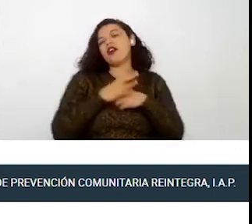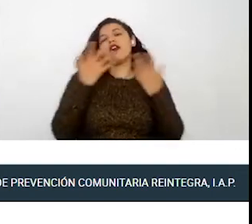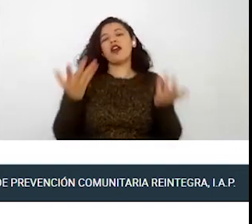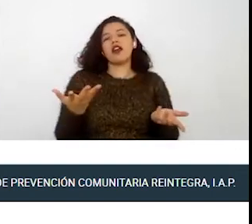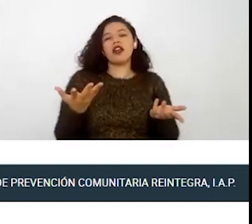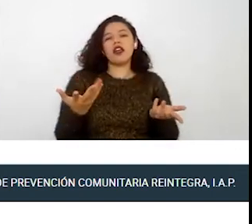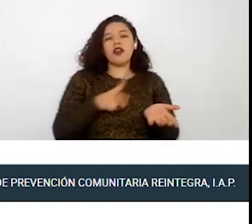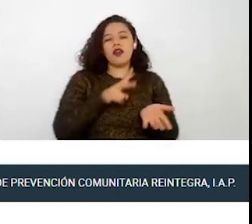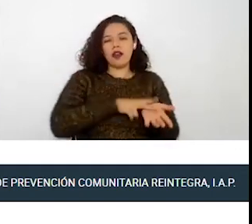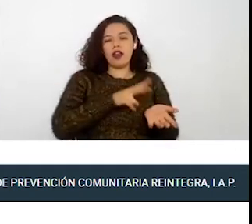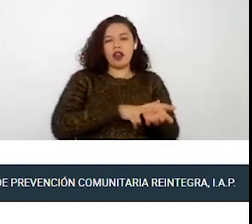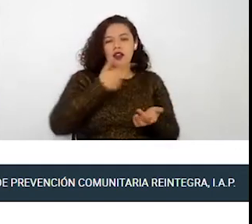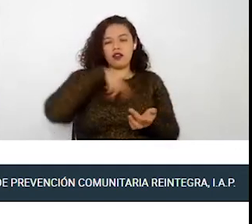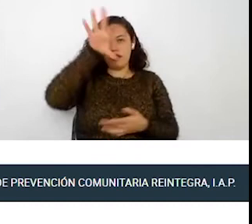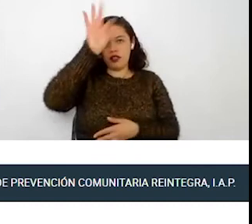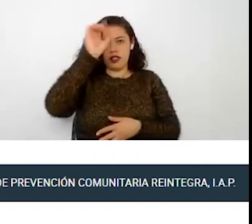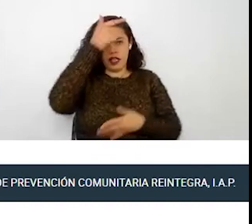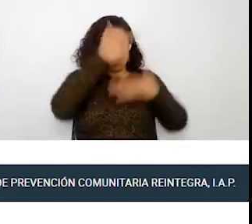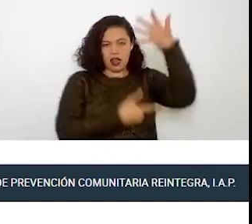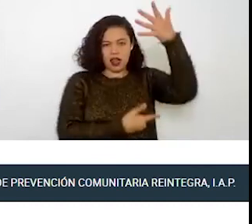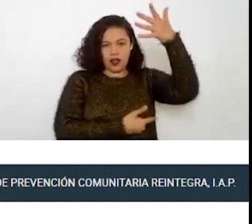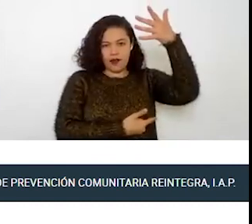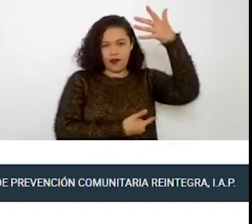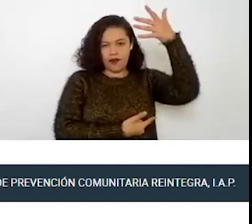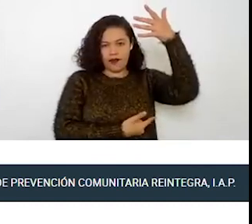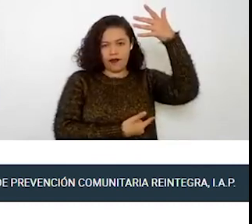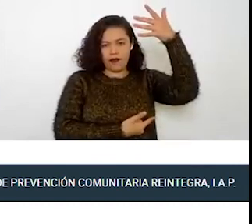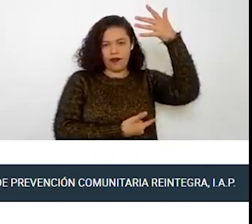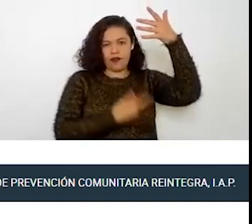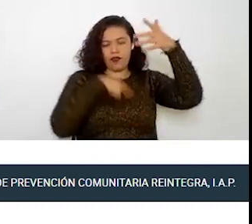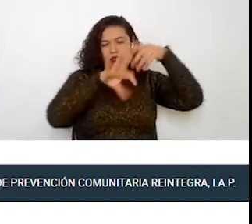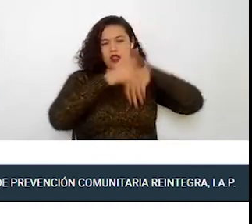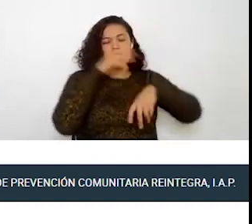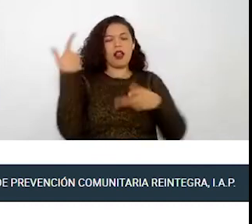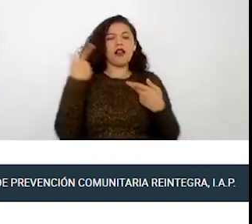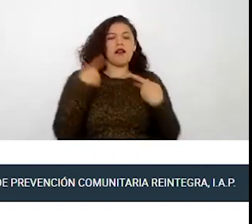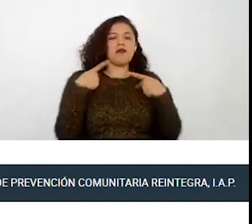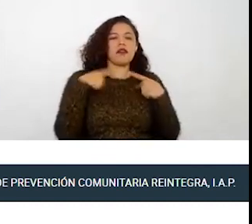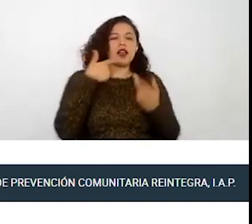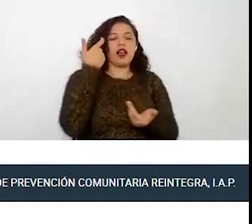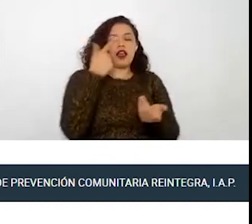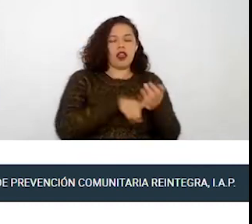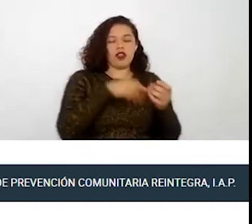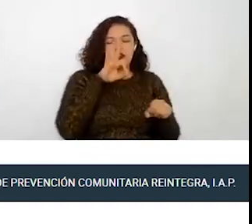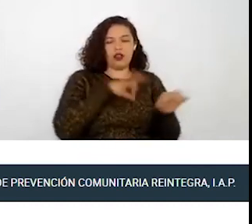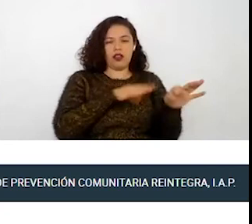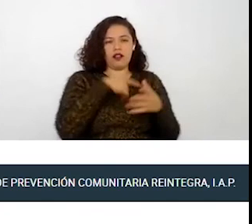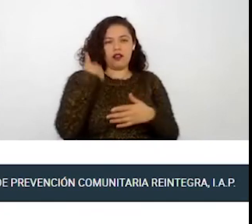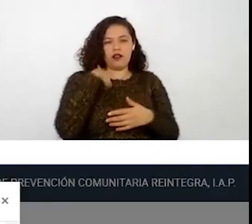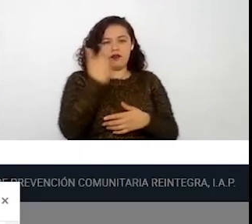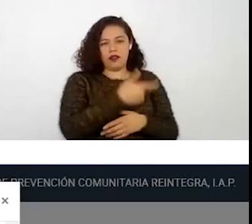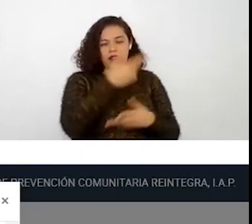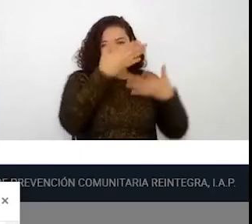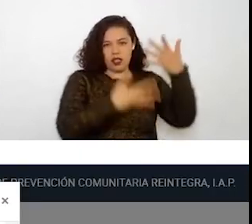vamos a seleccionar la cuenta en este caso voy a seleccionar sueldos y se fijan Aquí tengo cantidad es mi catálogo y